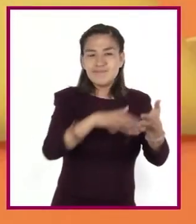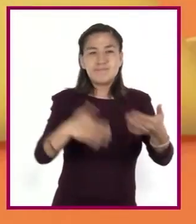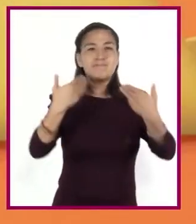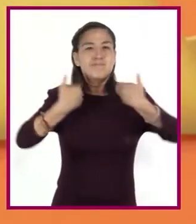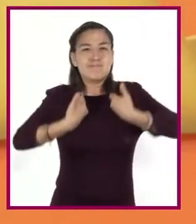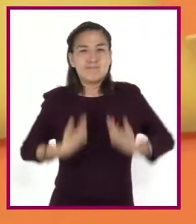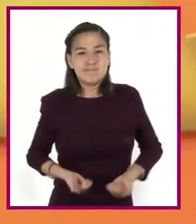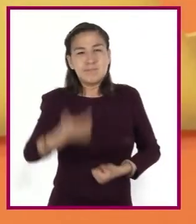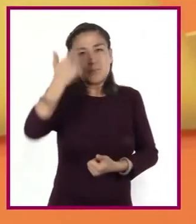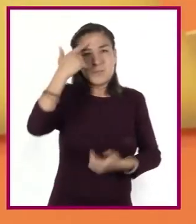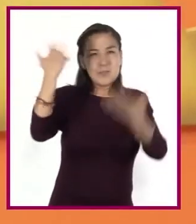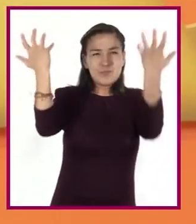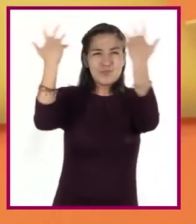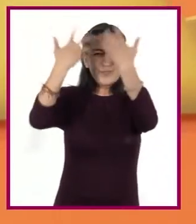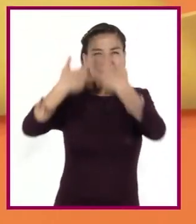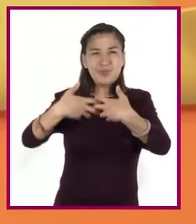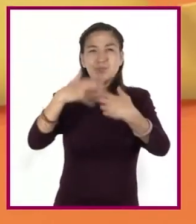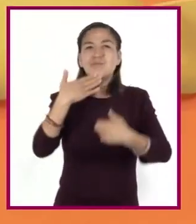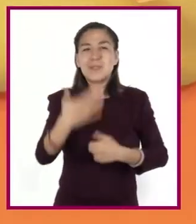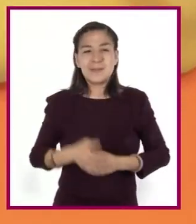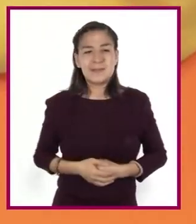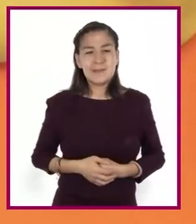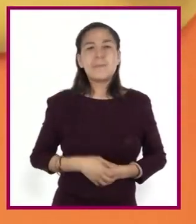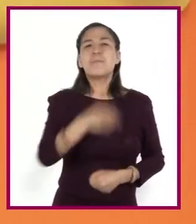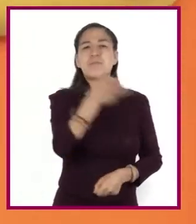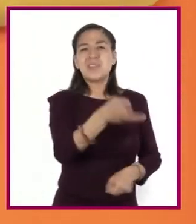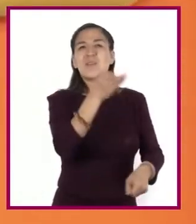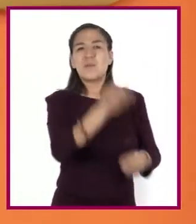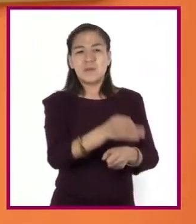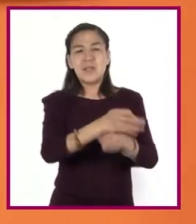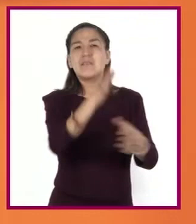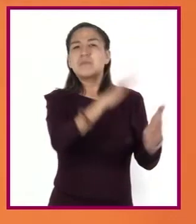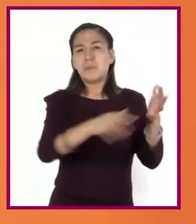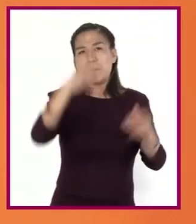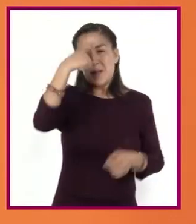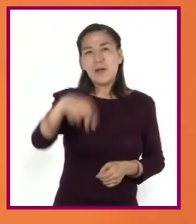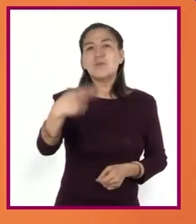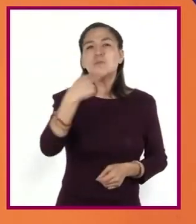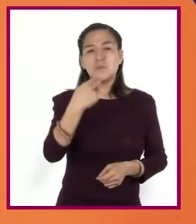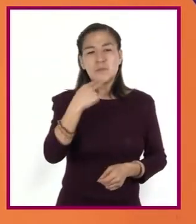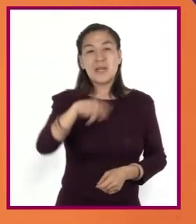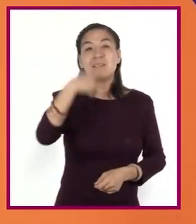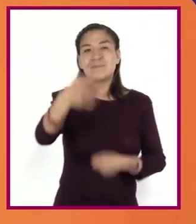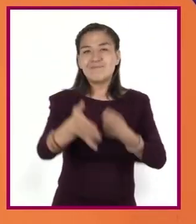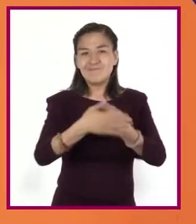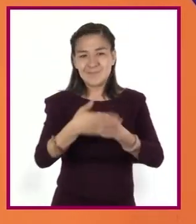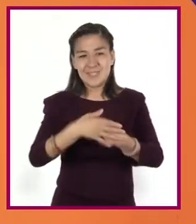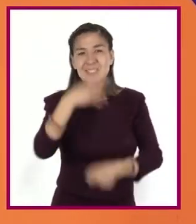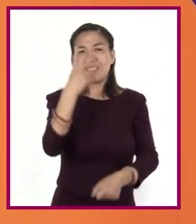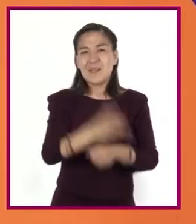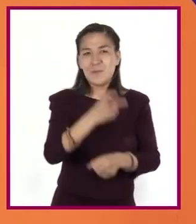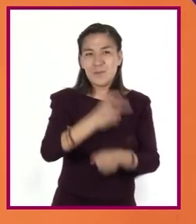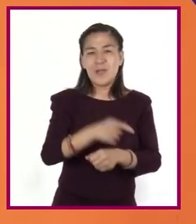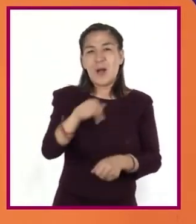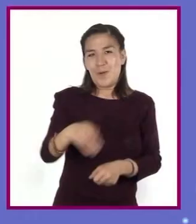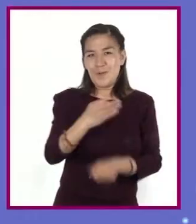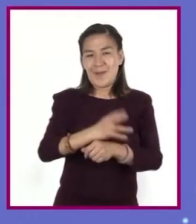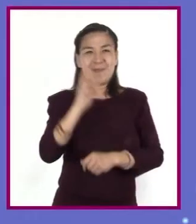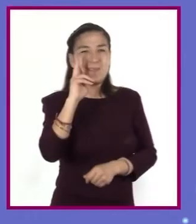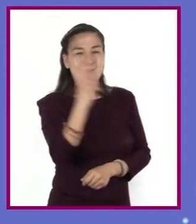comprensión. Sí, sobre todo porque esta comprensión la utilizarán para la segunda parte del reto.